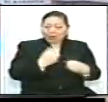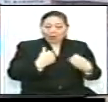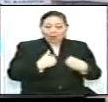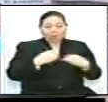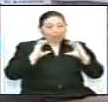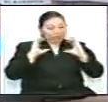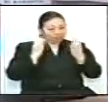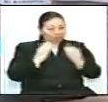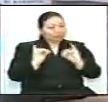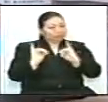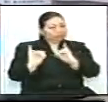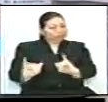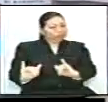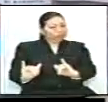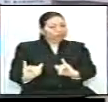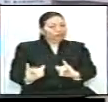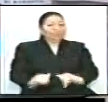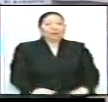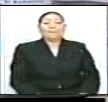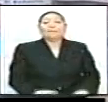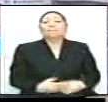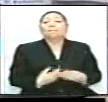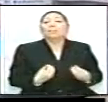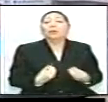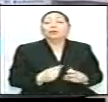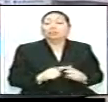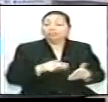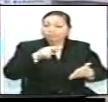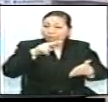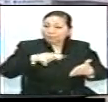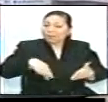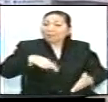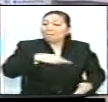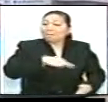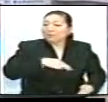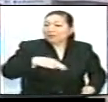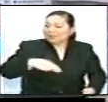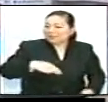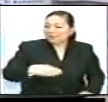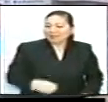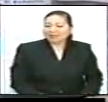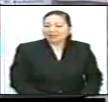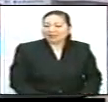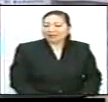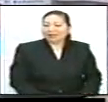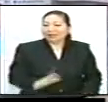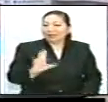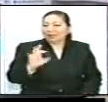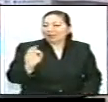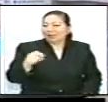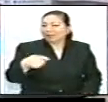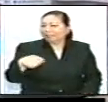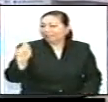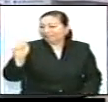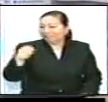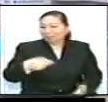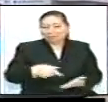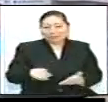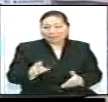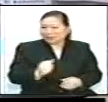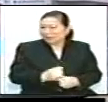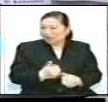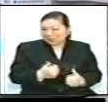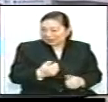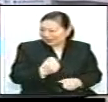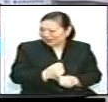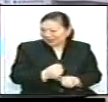congresistas, y hemos dejado ausente esa tarea. Porque si comenzamos a revisar a los ministerios, estoy seguro que sale el 50% simplemente de personas que no están